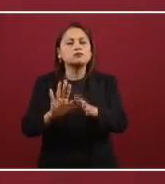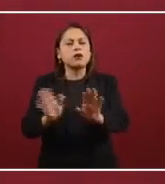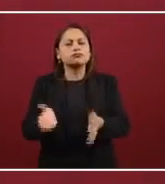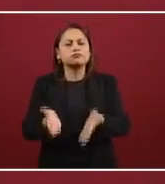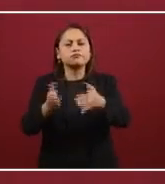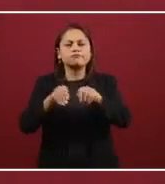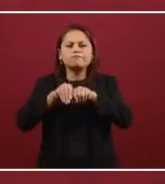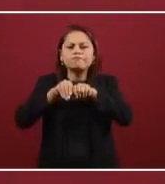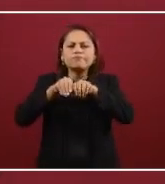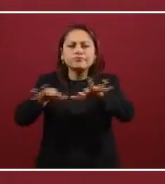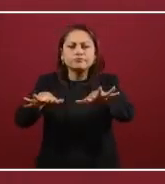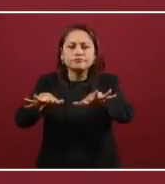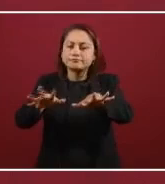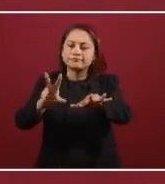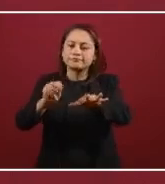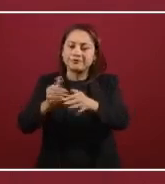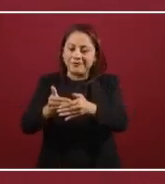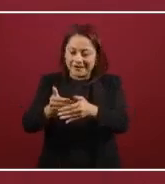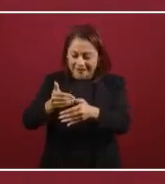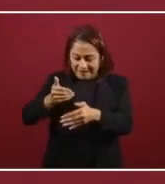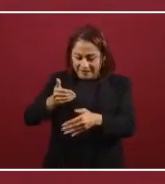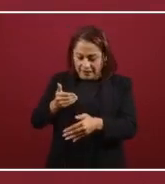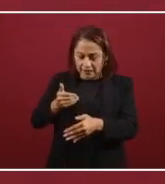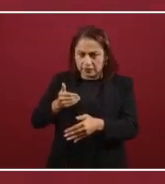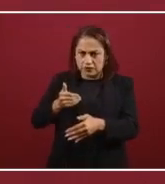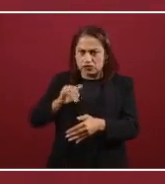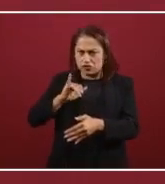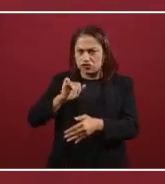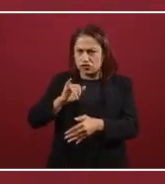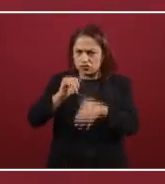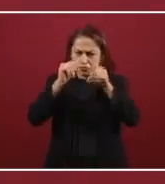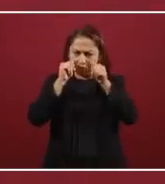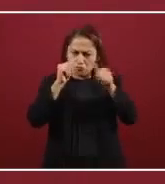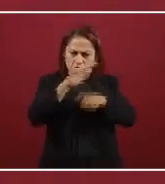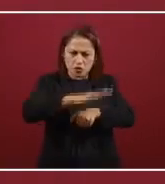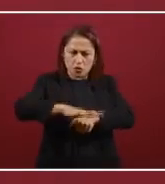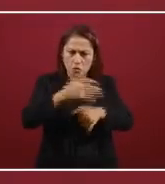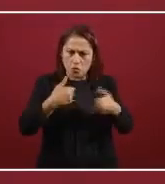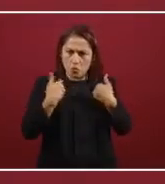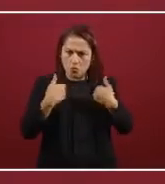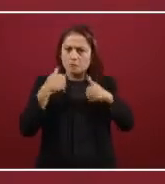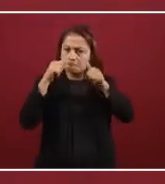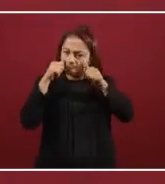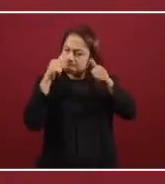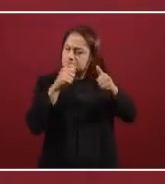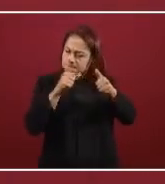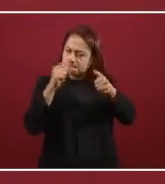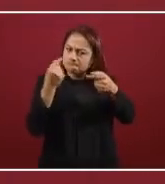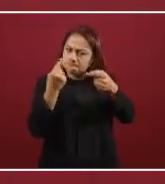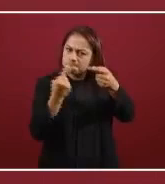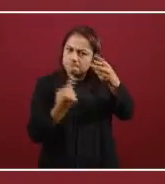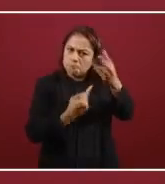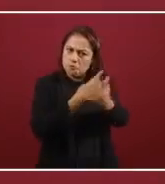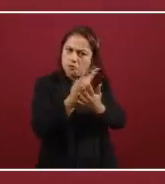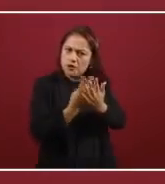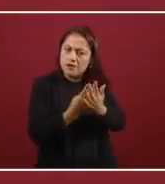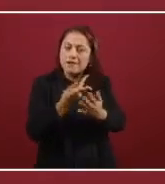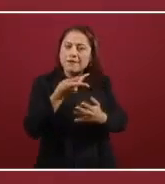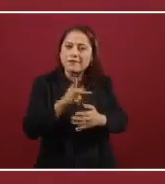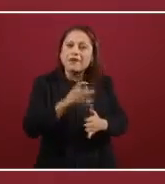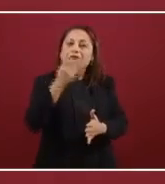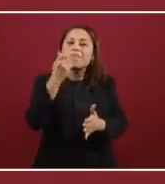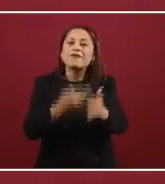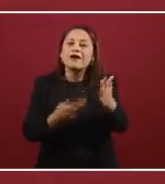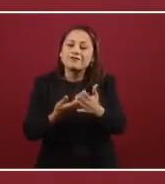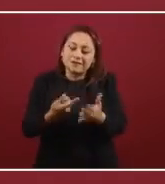porque, aunque se están atendiendo a los jóvenes, no había una infraestructura de